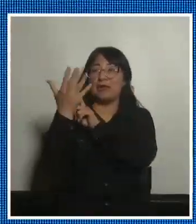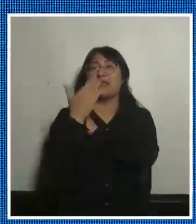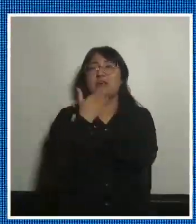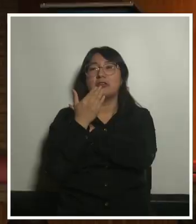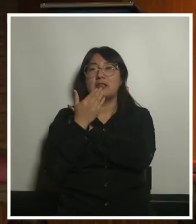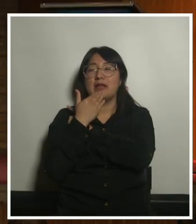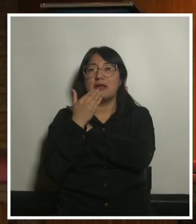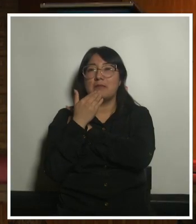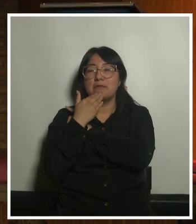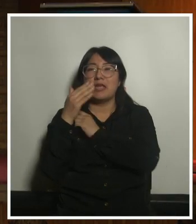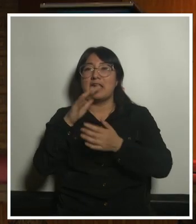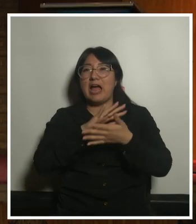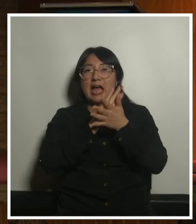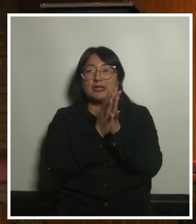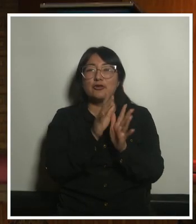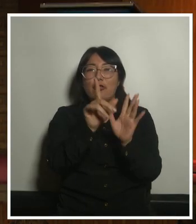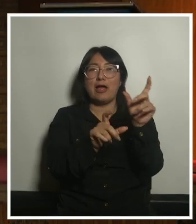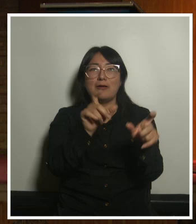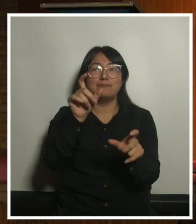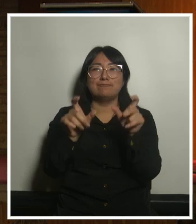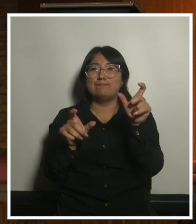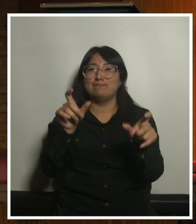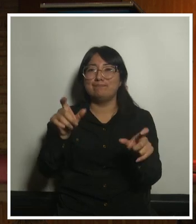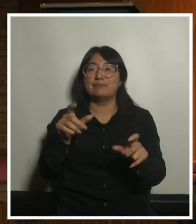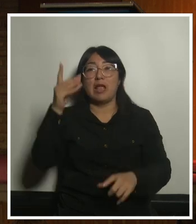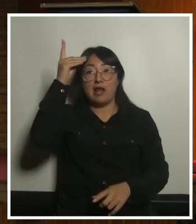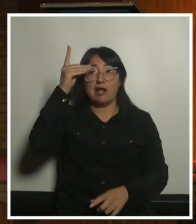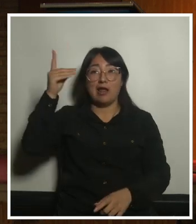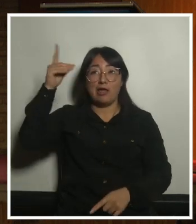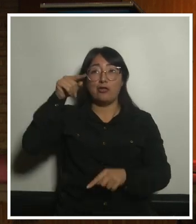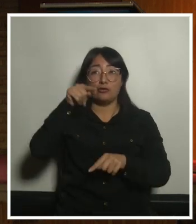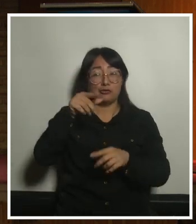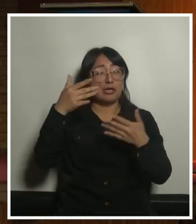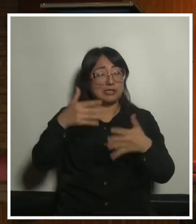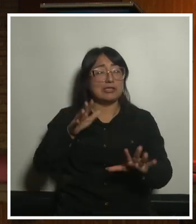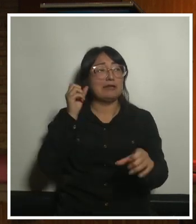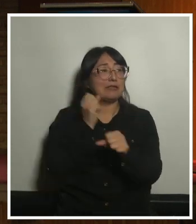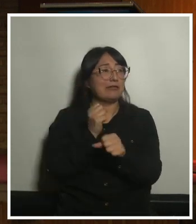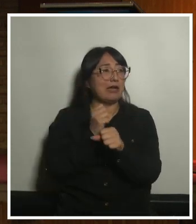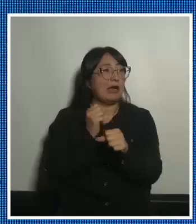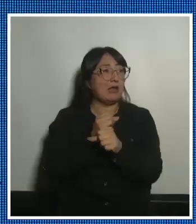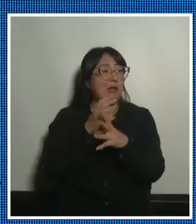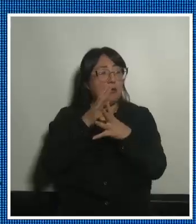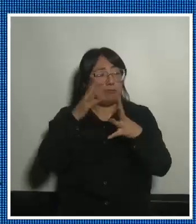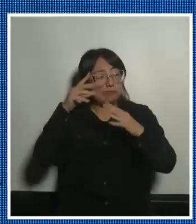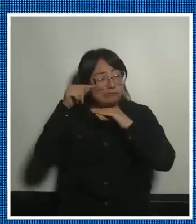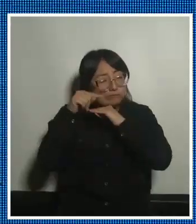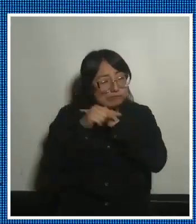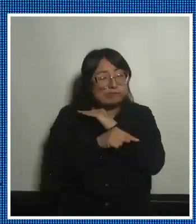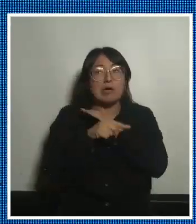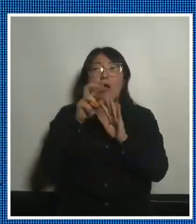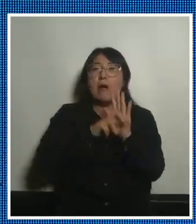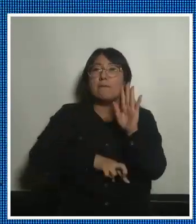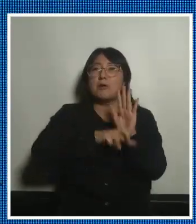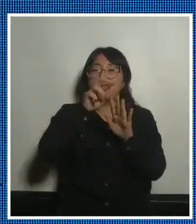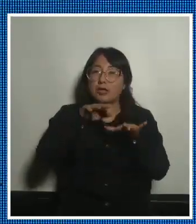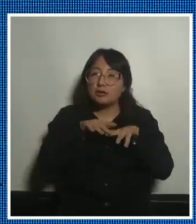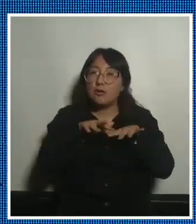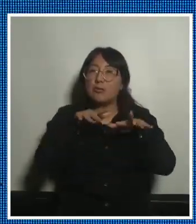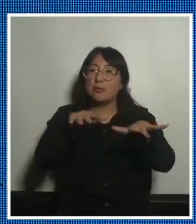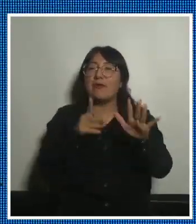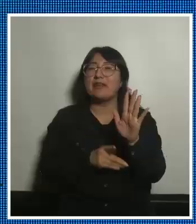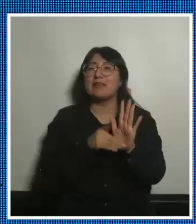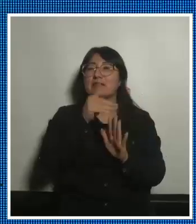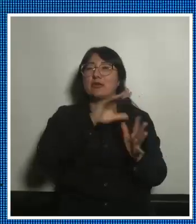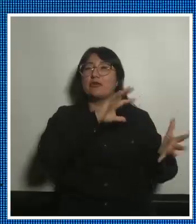de los asentamientos humanos. La doctora Martínez ha trabajado extensamente en proyectos que promueven el desarrollo